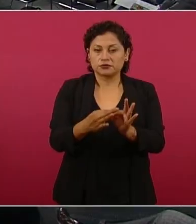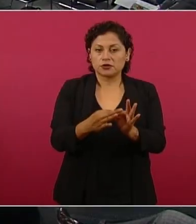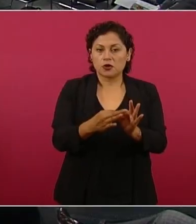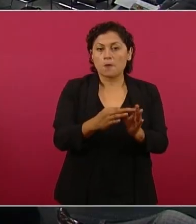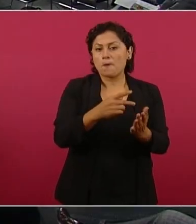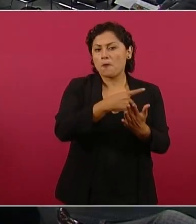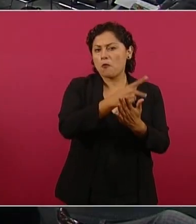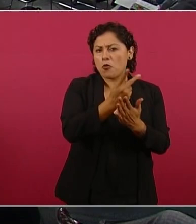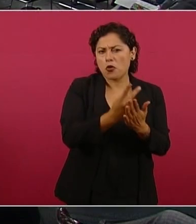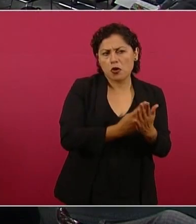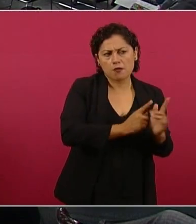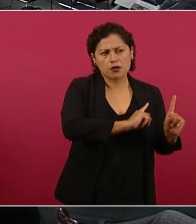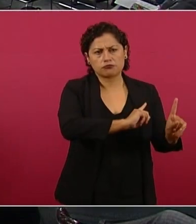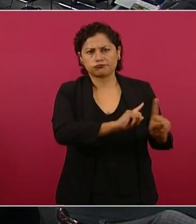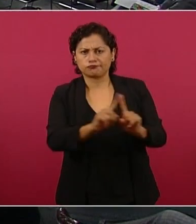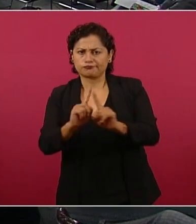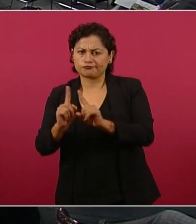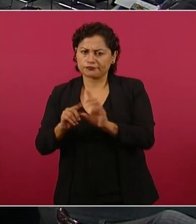salud